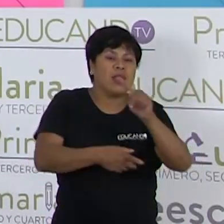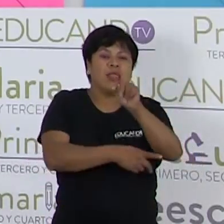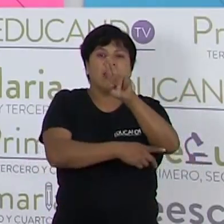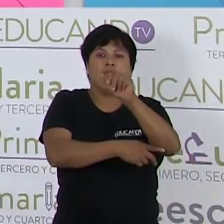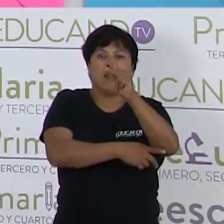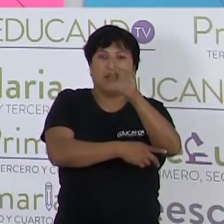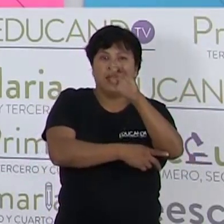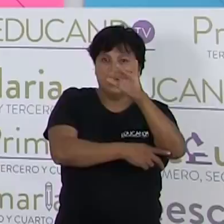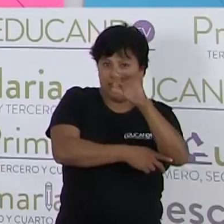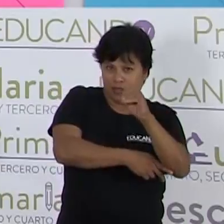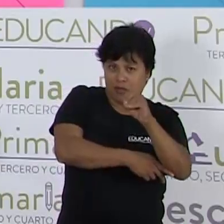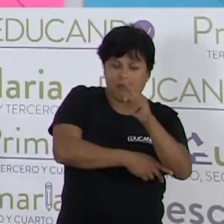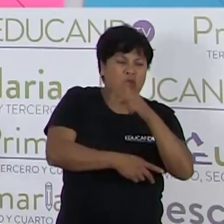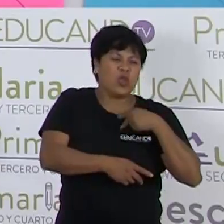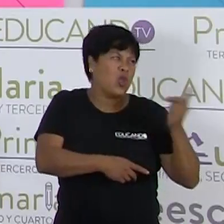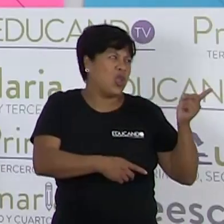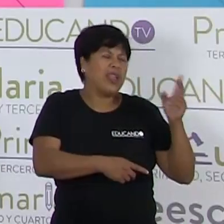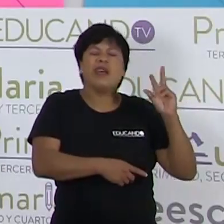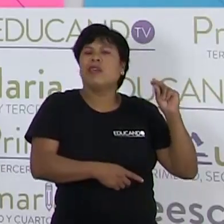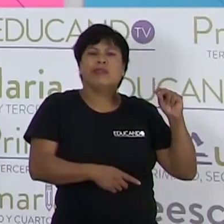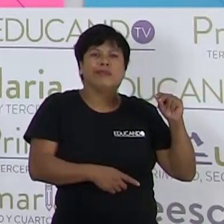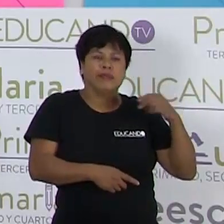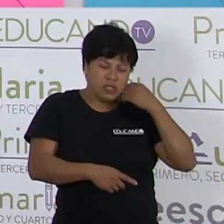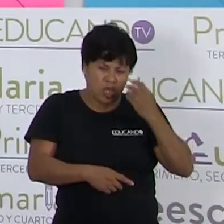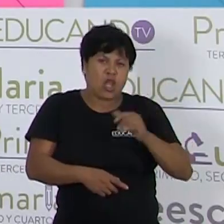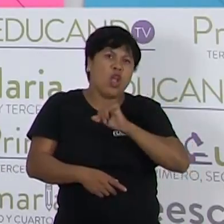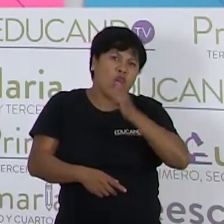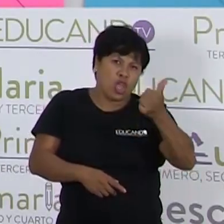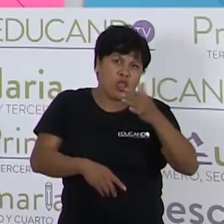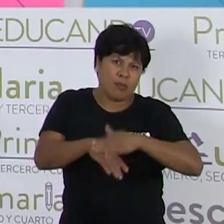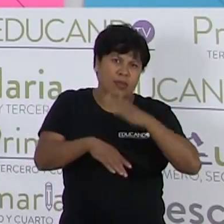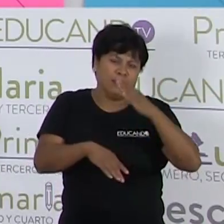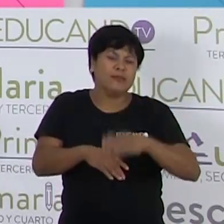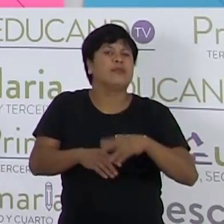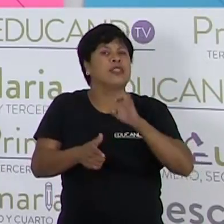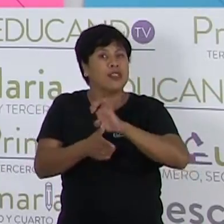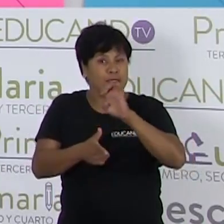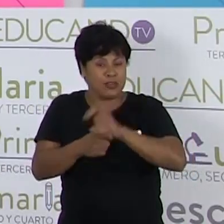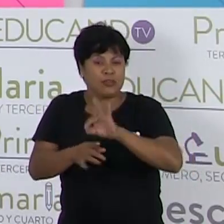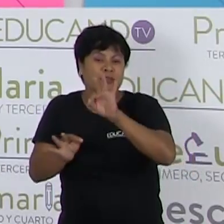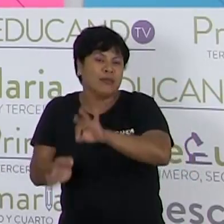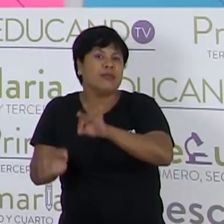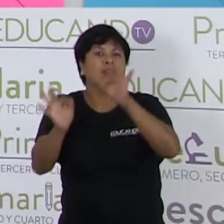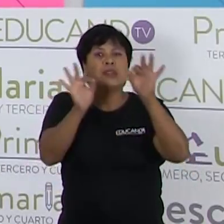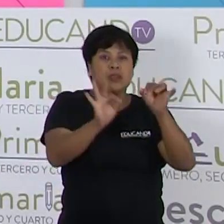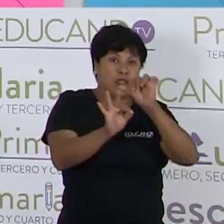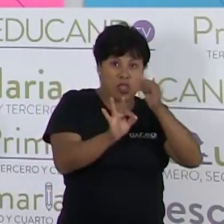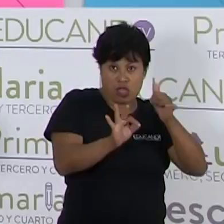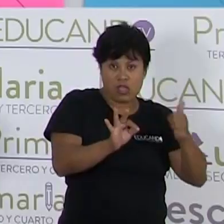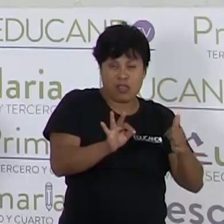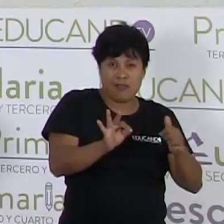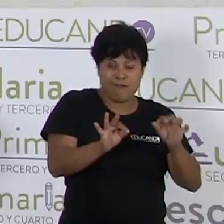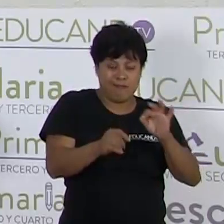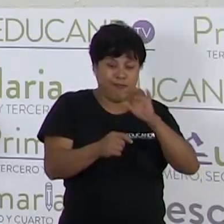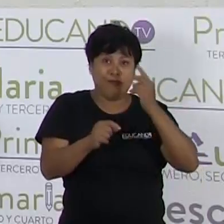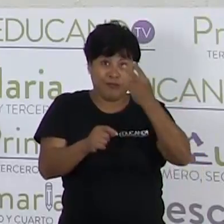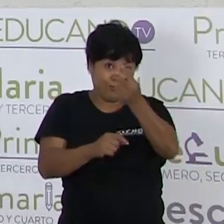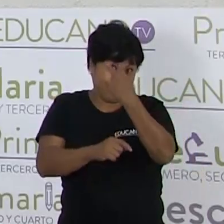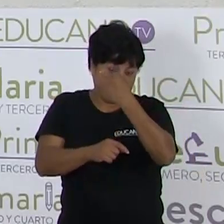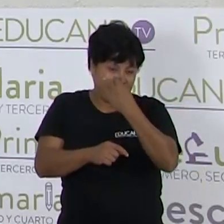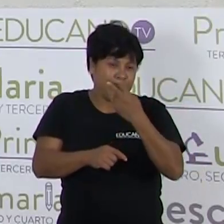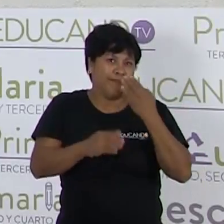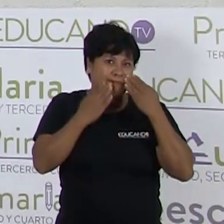trapecio, ¿verdad? Pero yo no me quiero quedar con un trapecio, yo quiero formar algo más. Entonces voy a formar otra figura. Observa